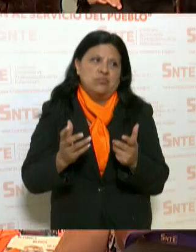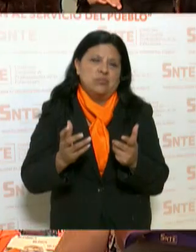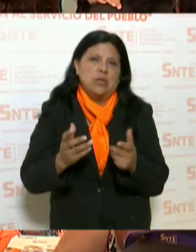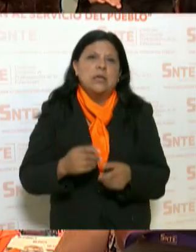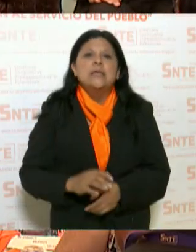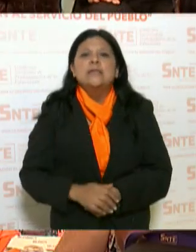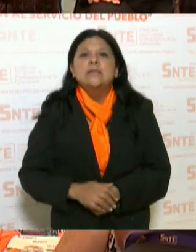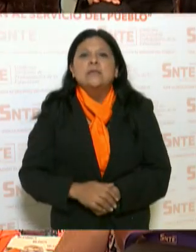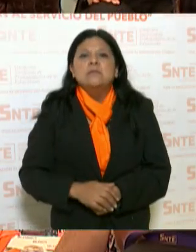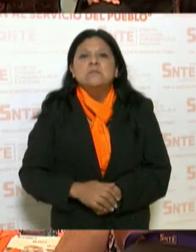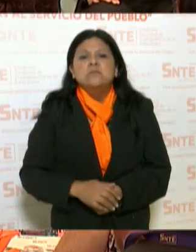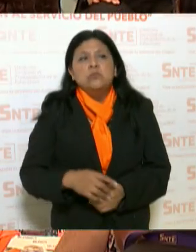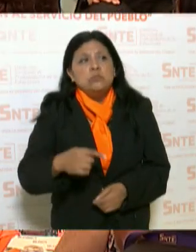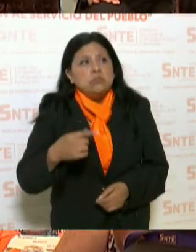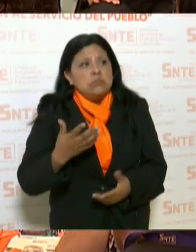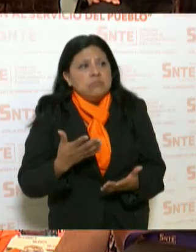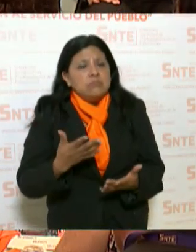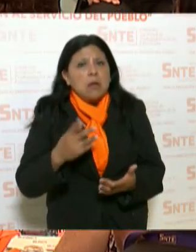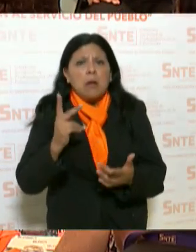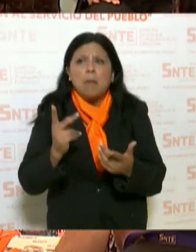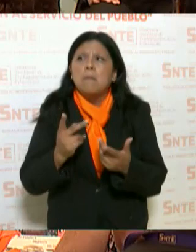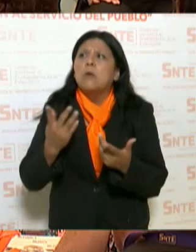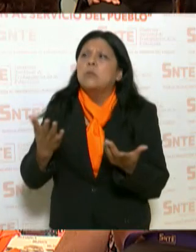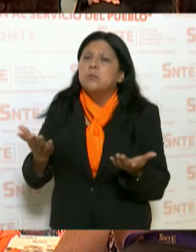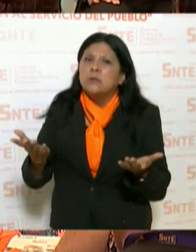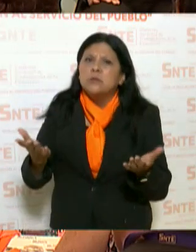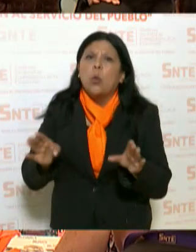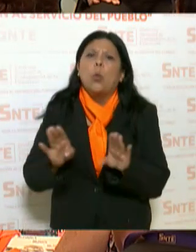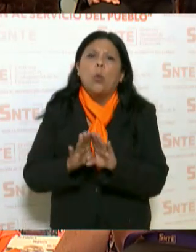Pues si son 125 preguntas,